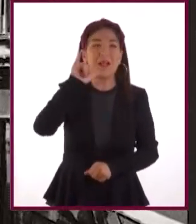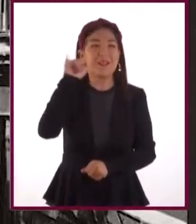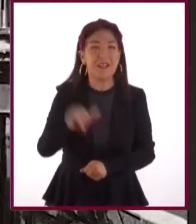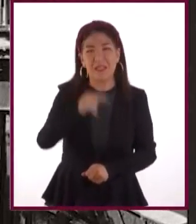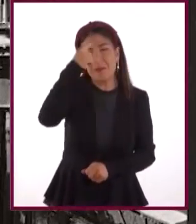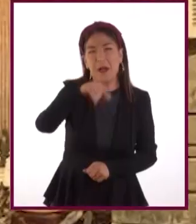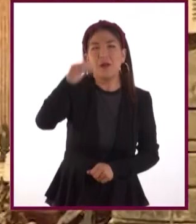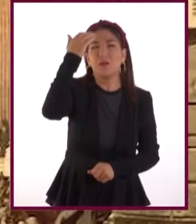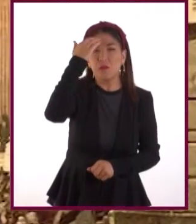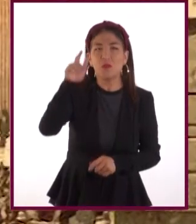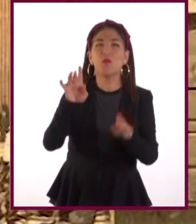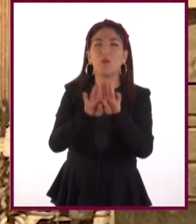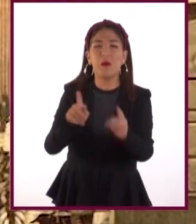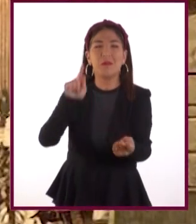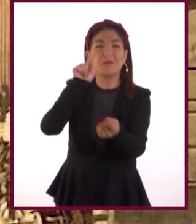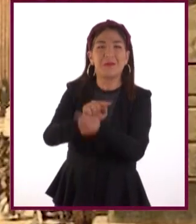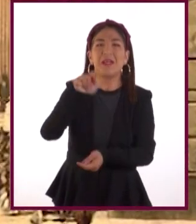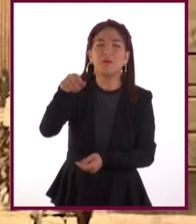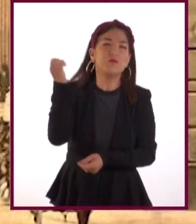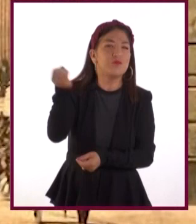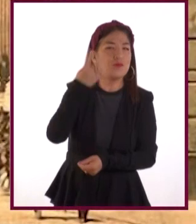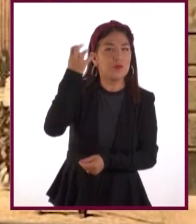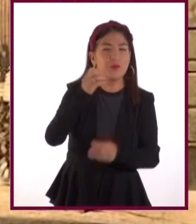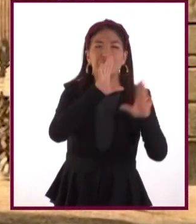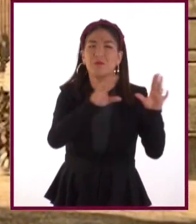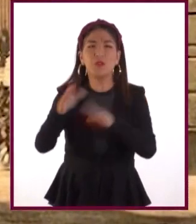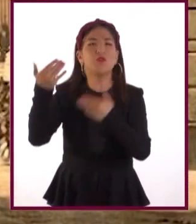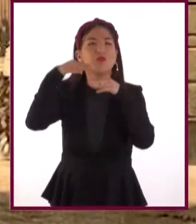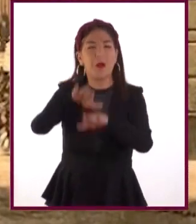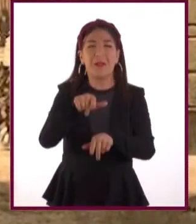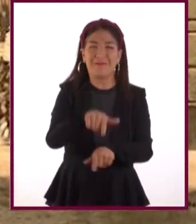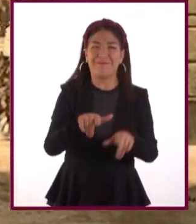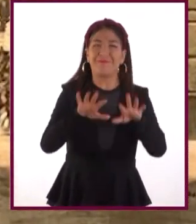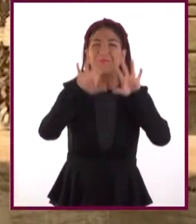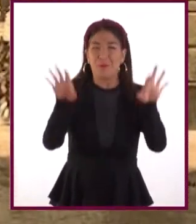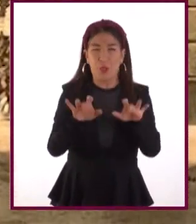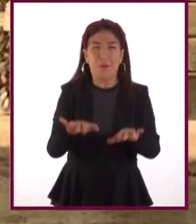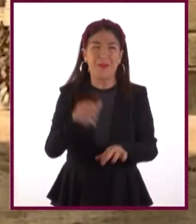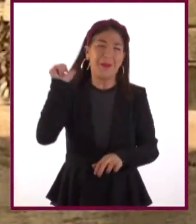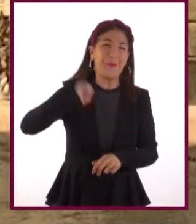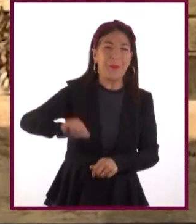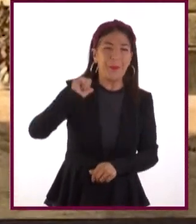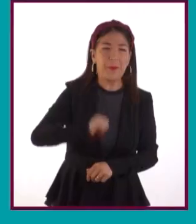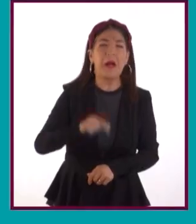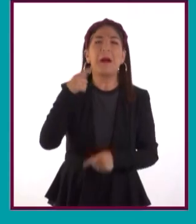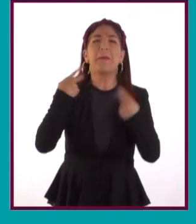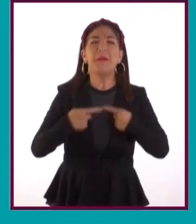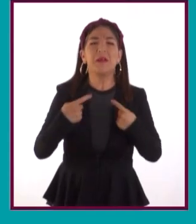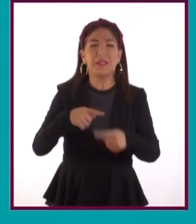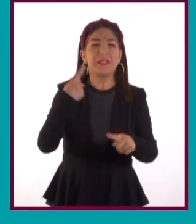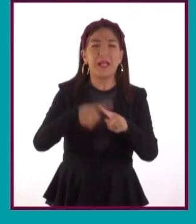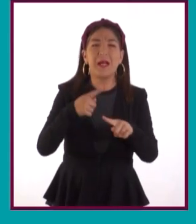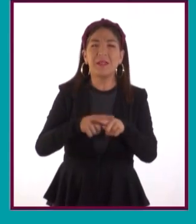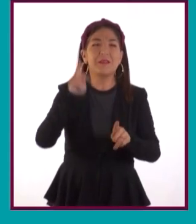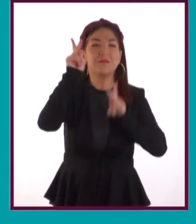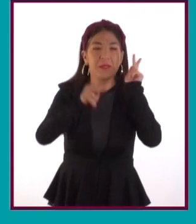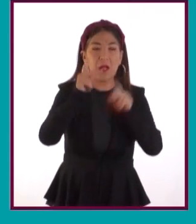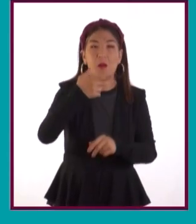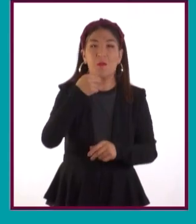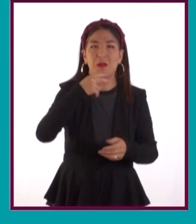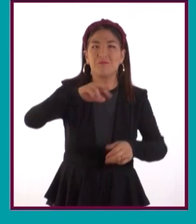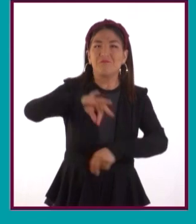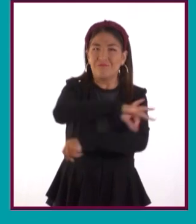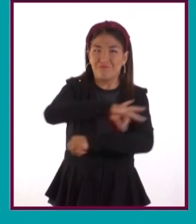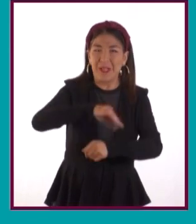Italia, a presentar un seminario en la universidad de dicha ciudad sobre la máquina diferencial. Entre los asistentes estaba